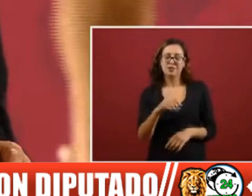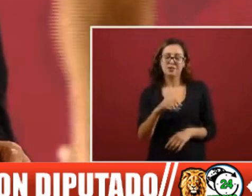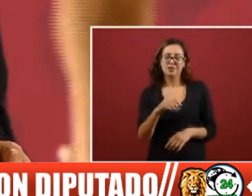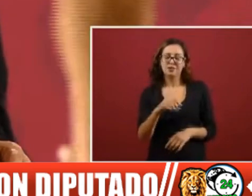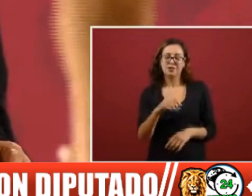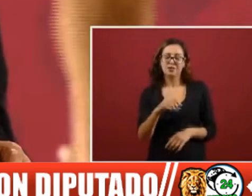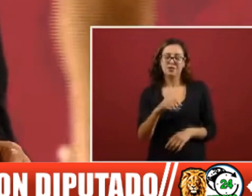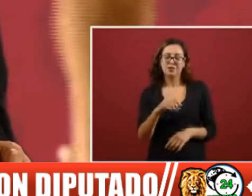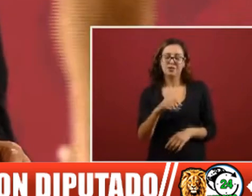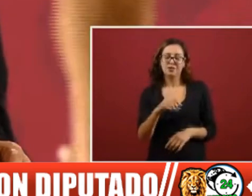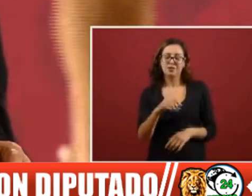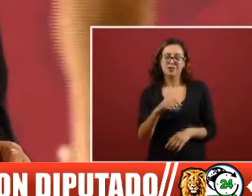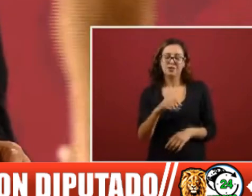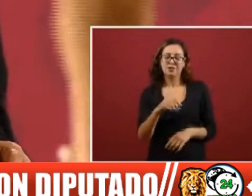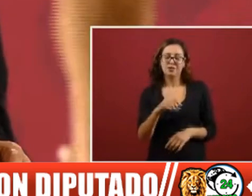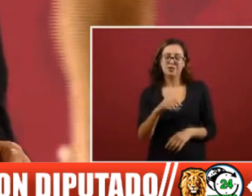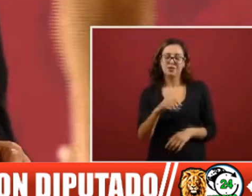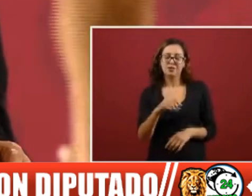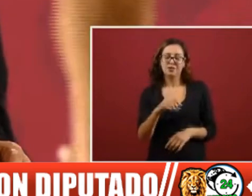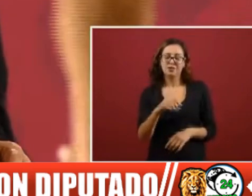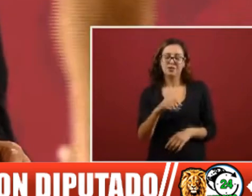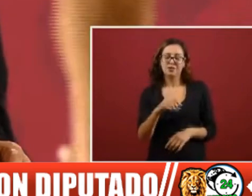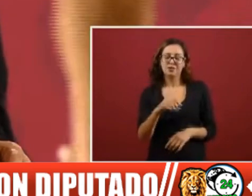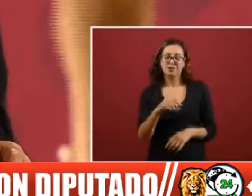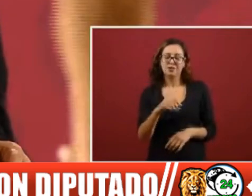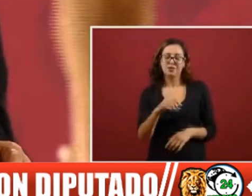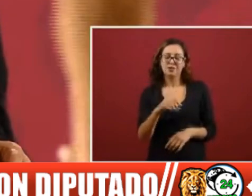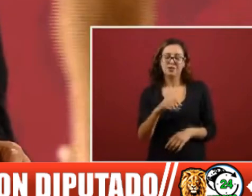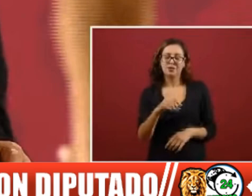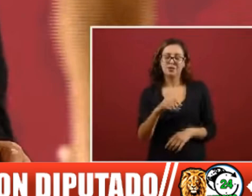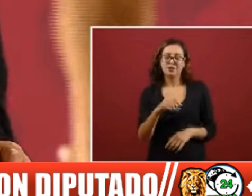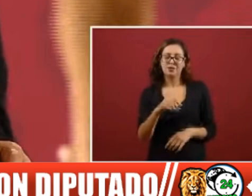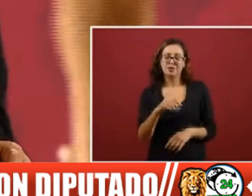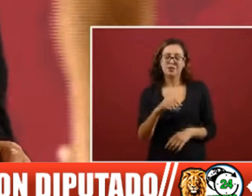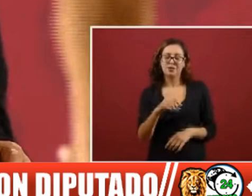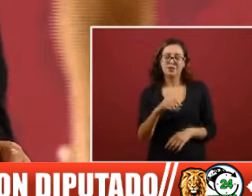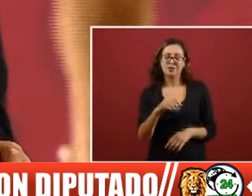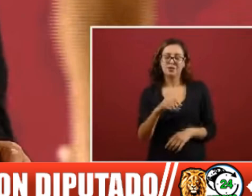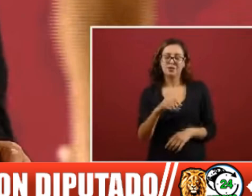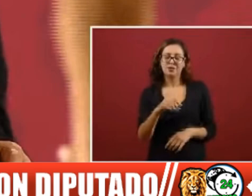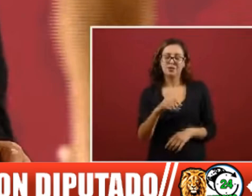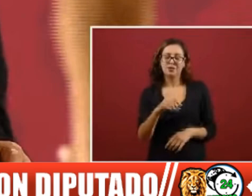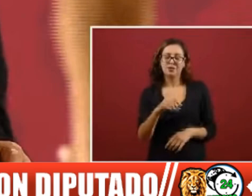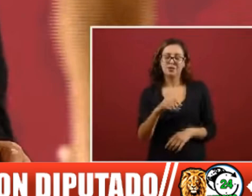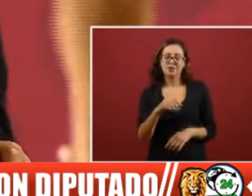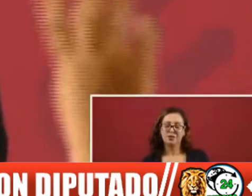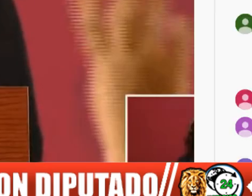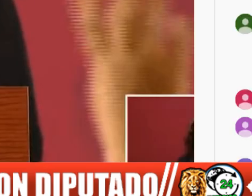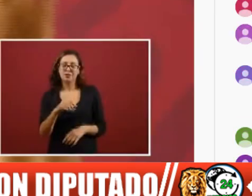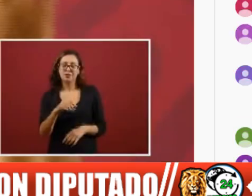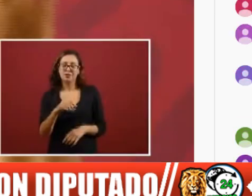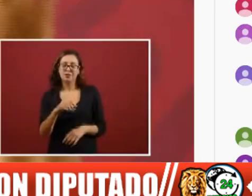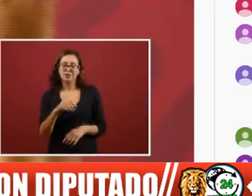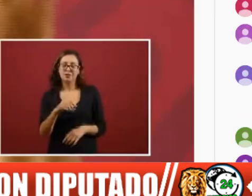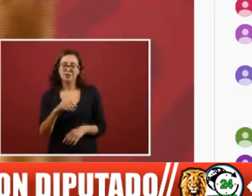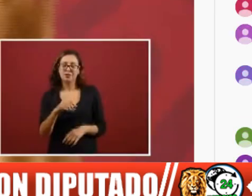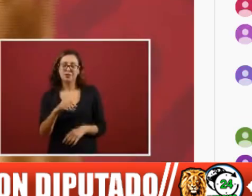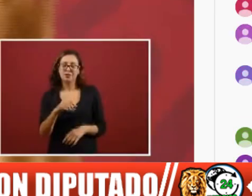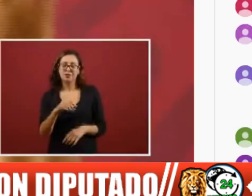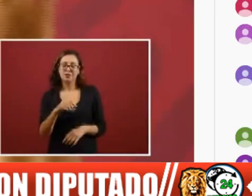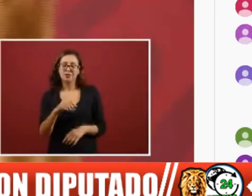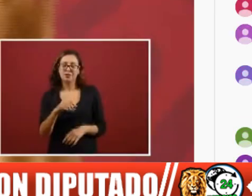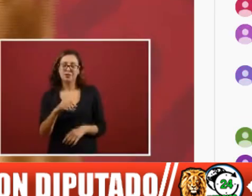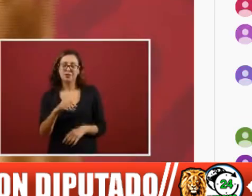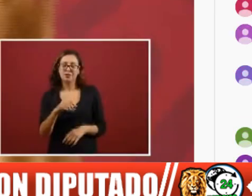Esto es lo que dice el presidente. No, yo no me voy a reelegir, pero es tan notoria su